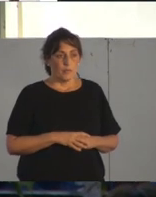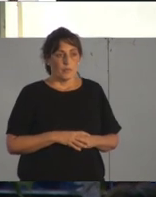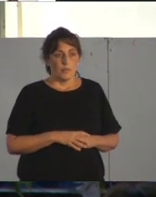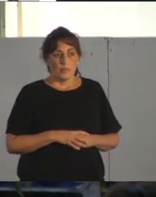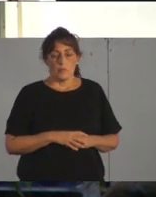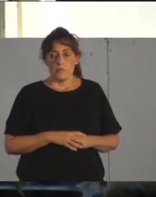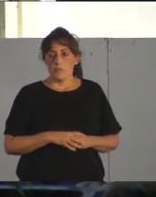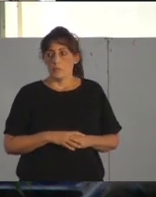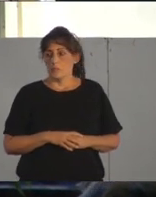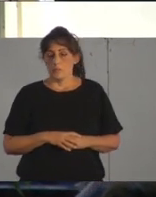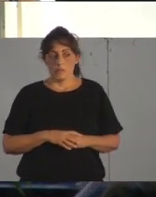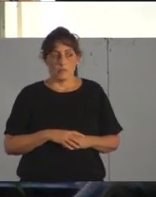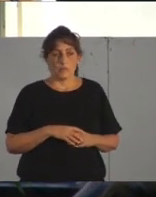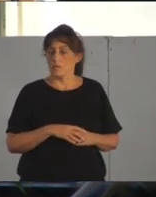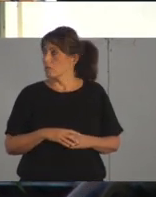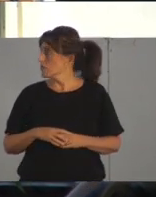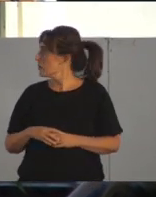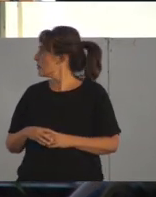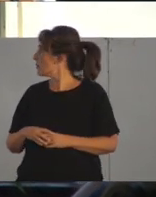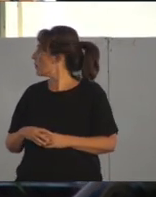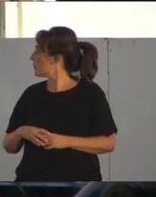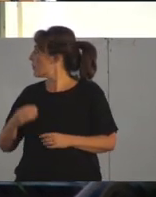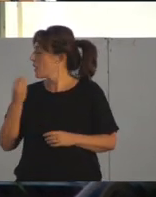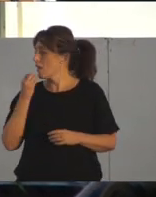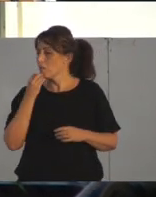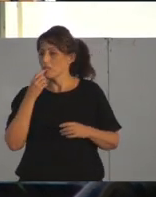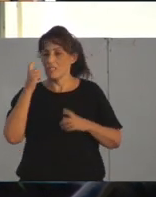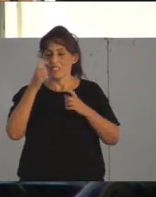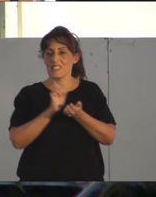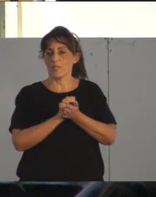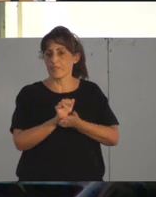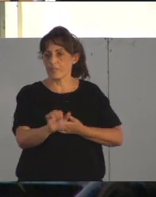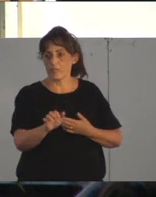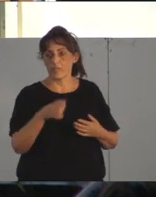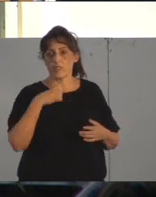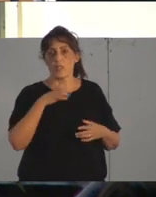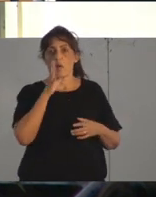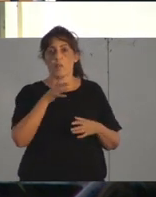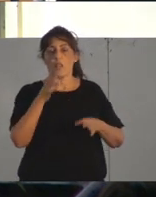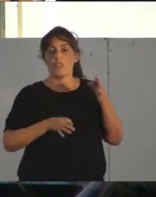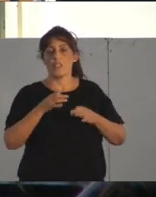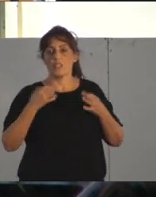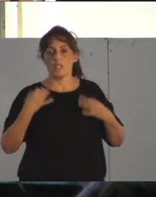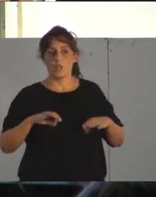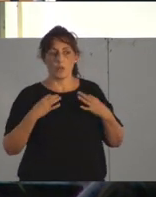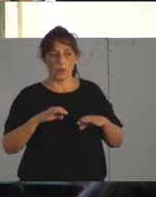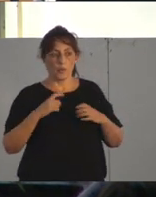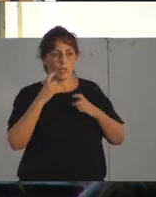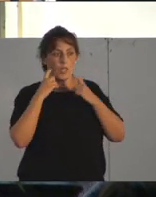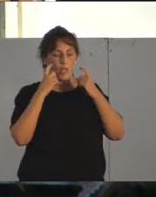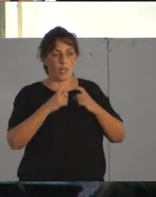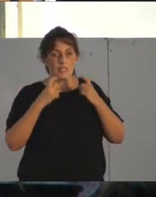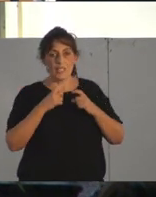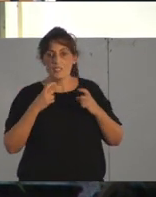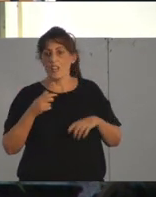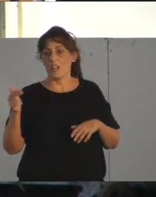Estos son una serie de alimentos que tenemos que intentar evitar tanto en los purés como en la dieta normal. Pues evidentemente evitaremos que haya